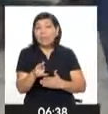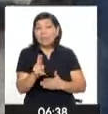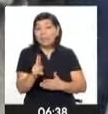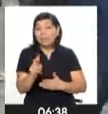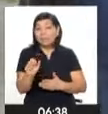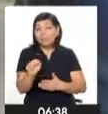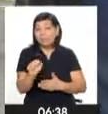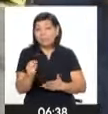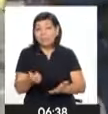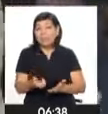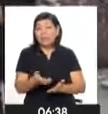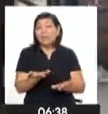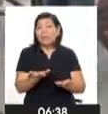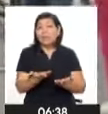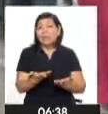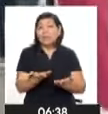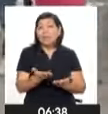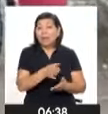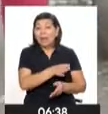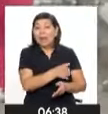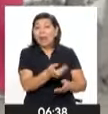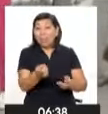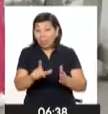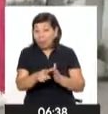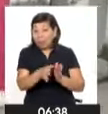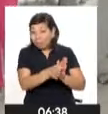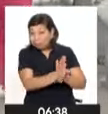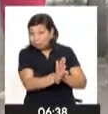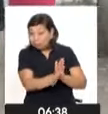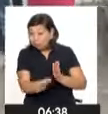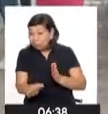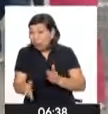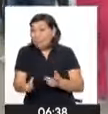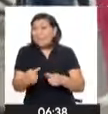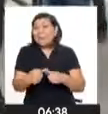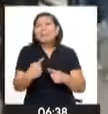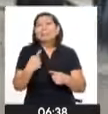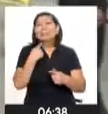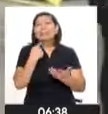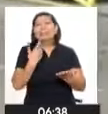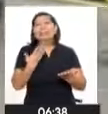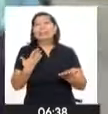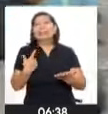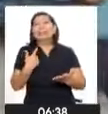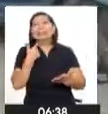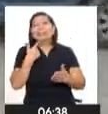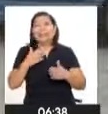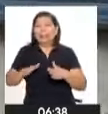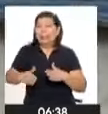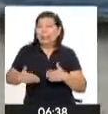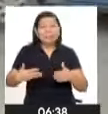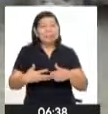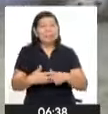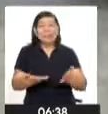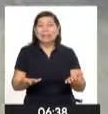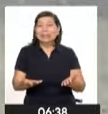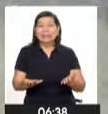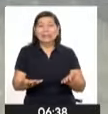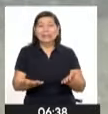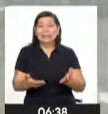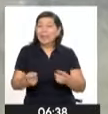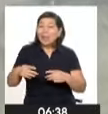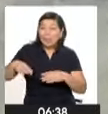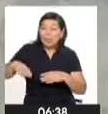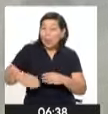Salvador, y salen rumbo a la vía Panamericana Sur. Pero sin embargo, este accidente ha bloqueado la avenida